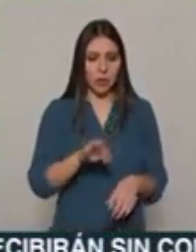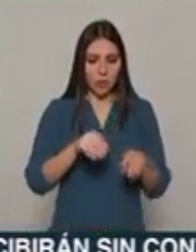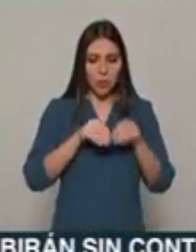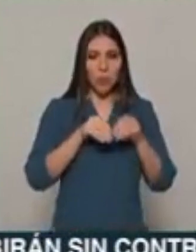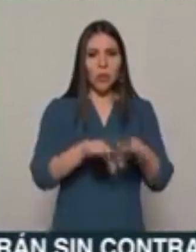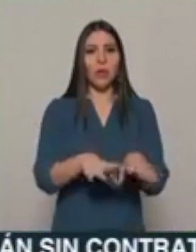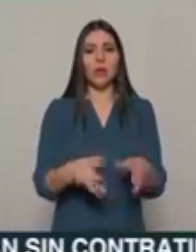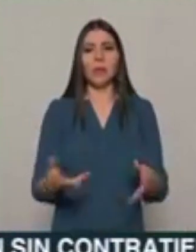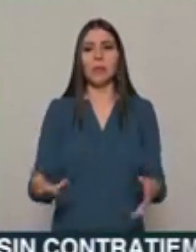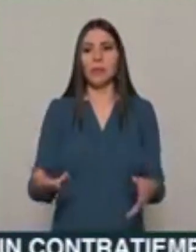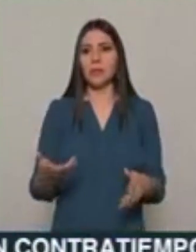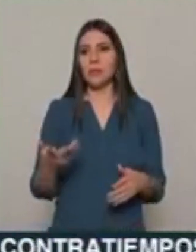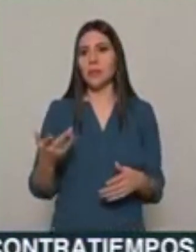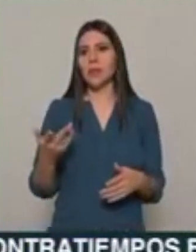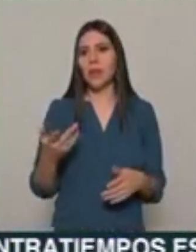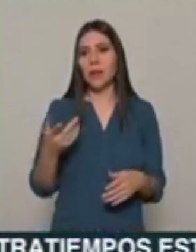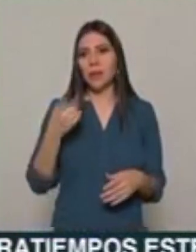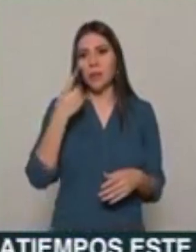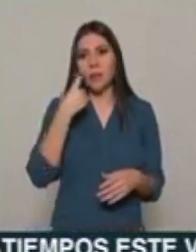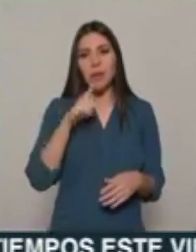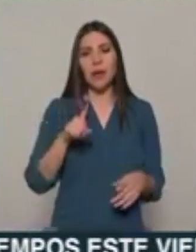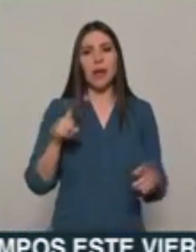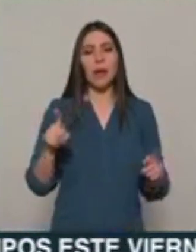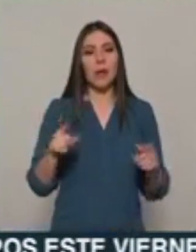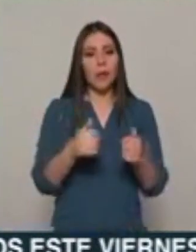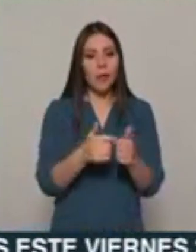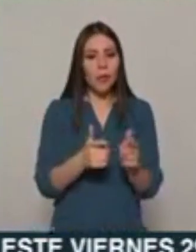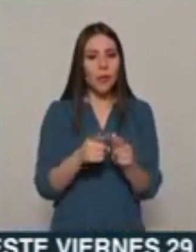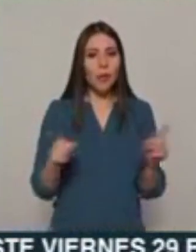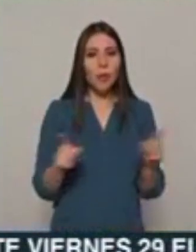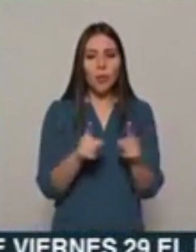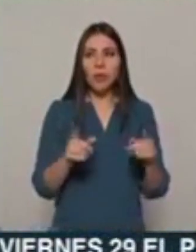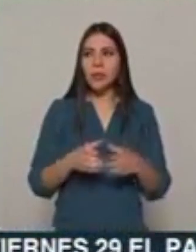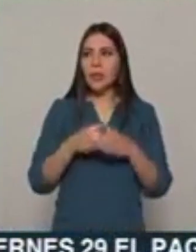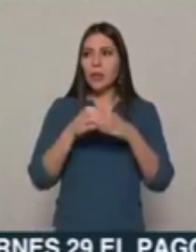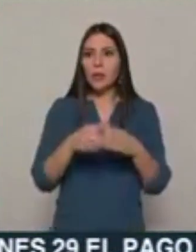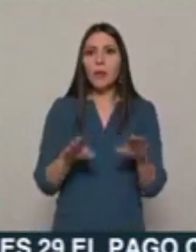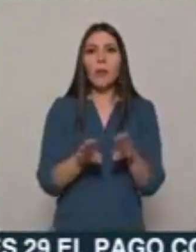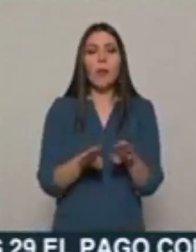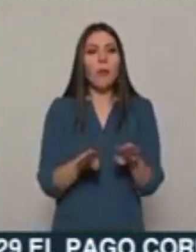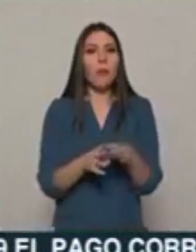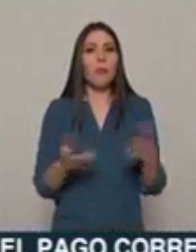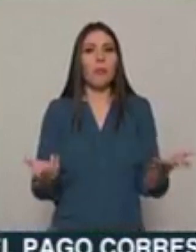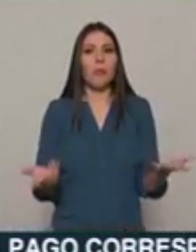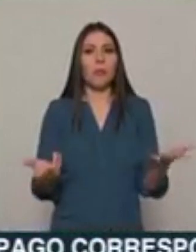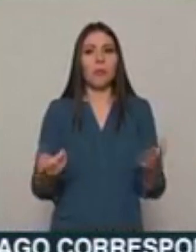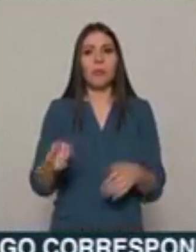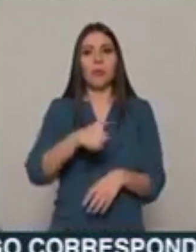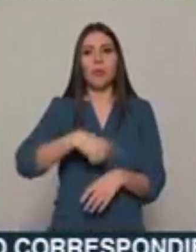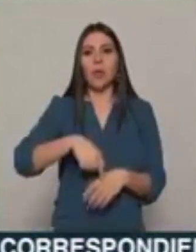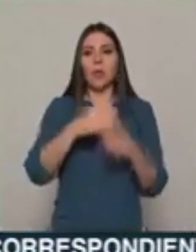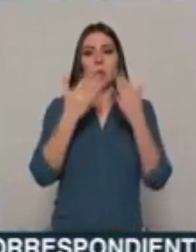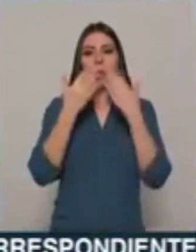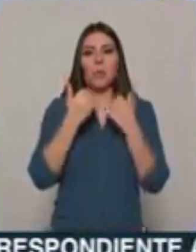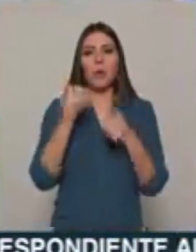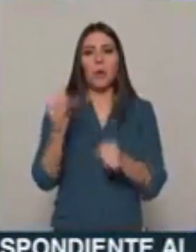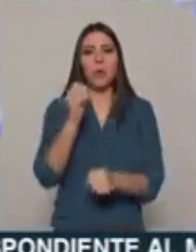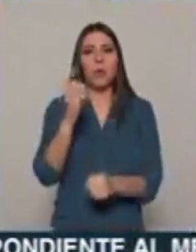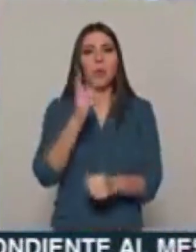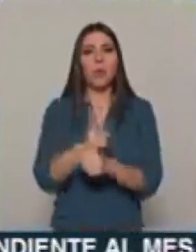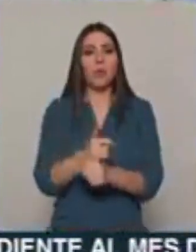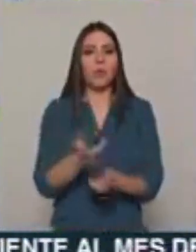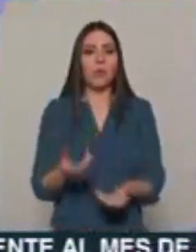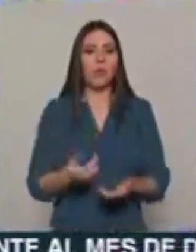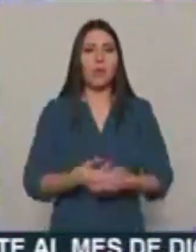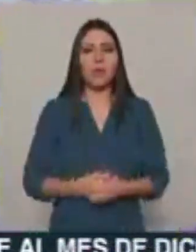un proyecto, una banda? ¿Cómo vamos a tener ese alcance si no les dan la oportunidad? Por